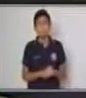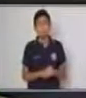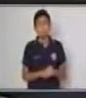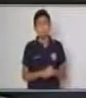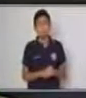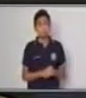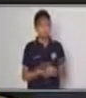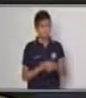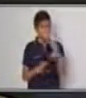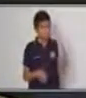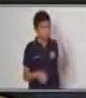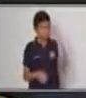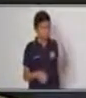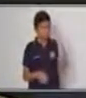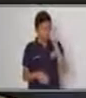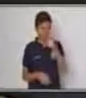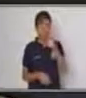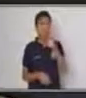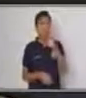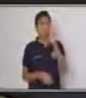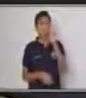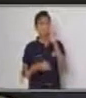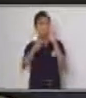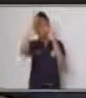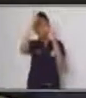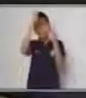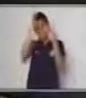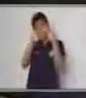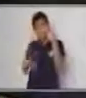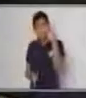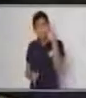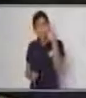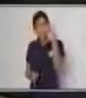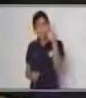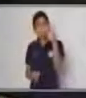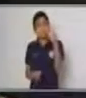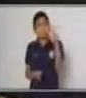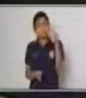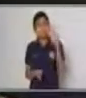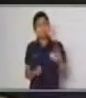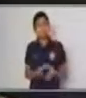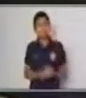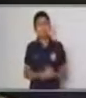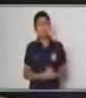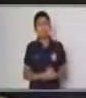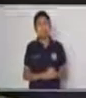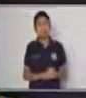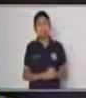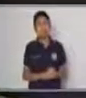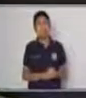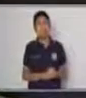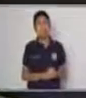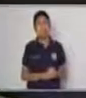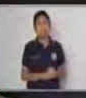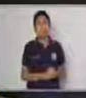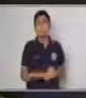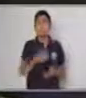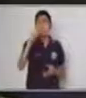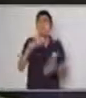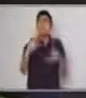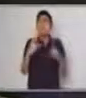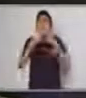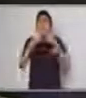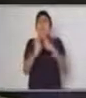Vamos a poner un número a la par del otro y dibujar una línea vertical. Y vamos a